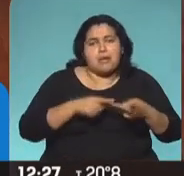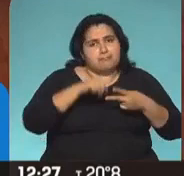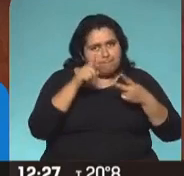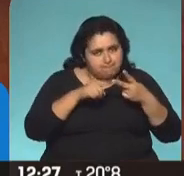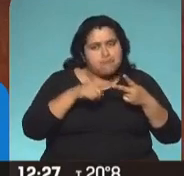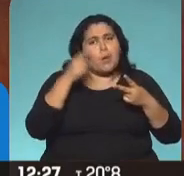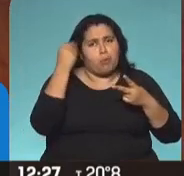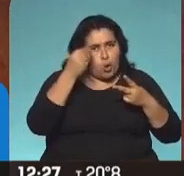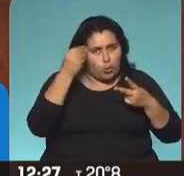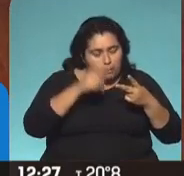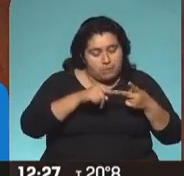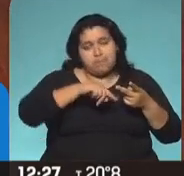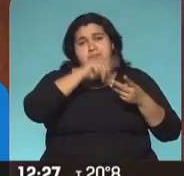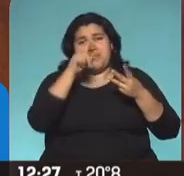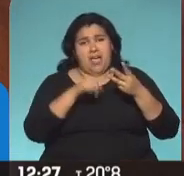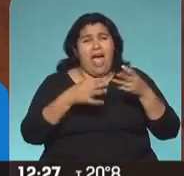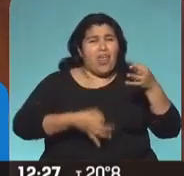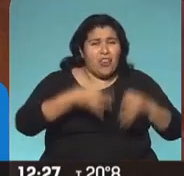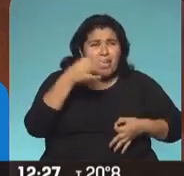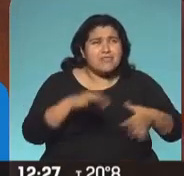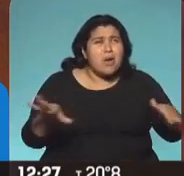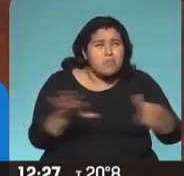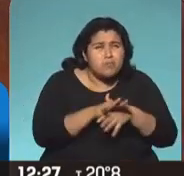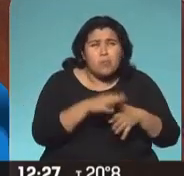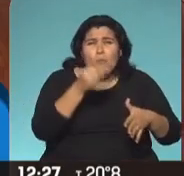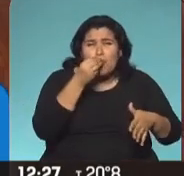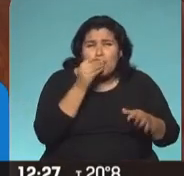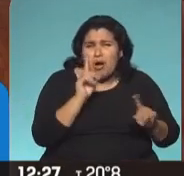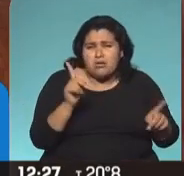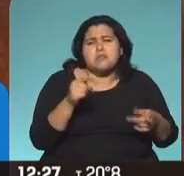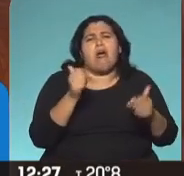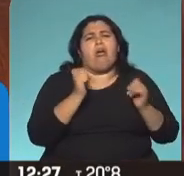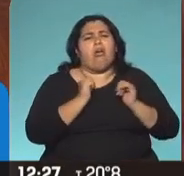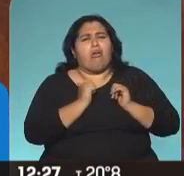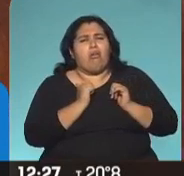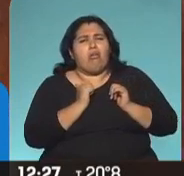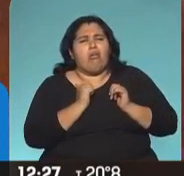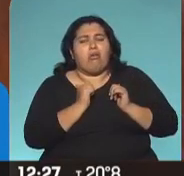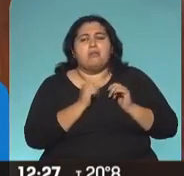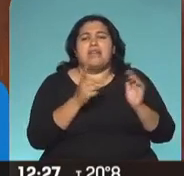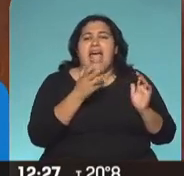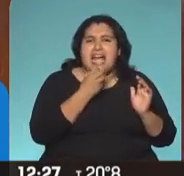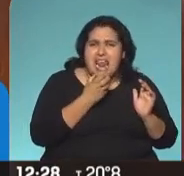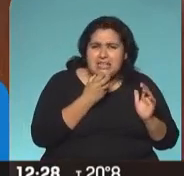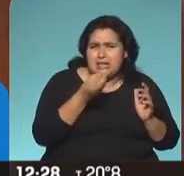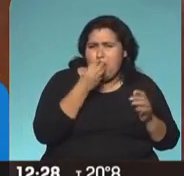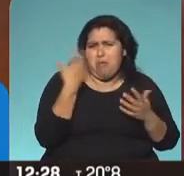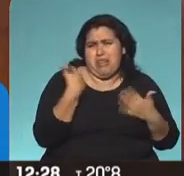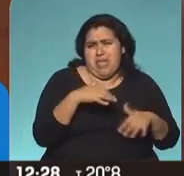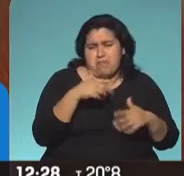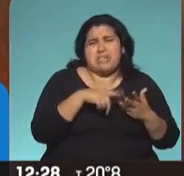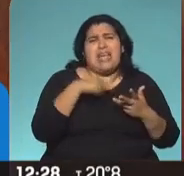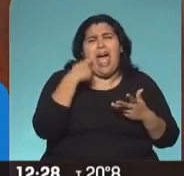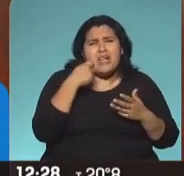de riesgo si la dieta no es la adecuada si es muy sedentario mucho consumo de grasas de grasas de